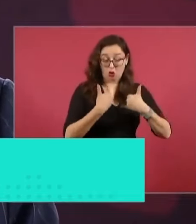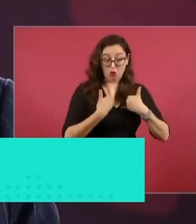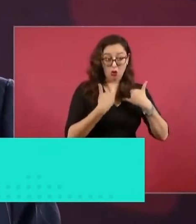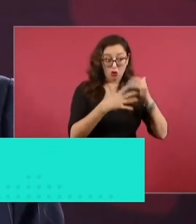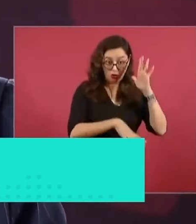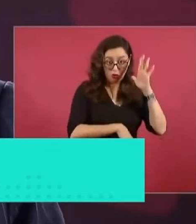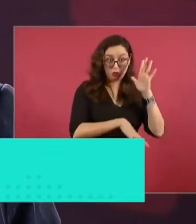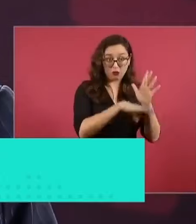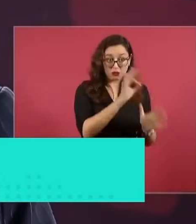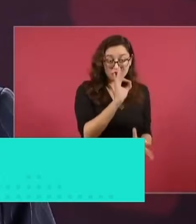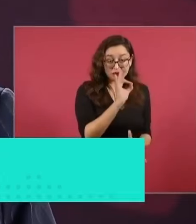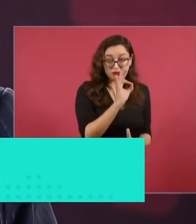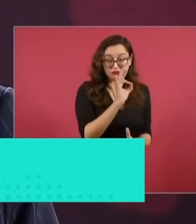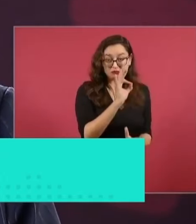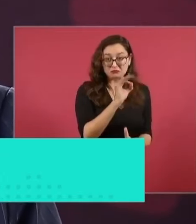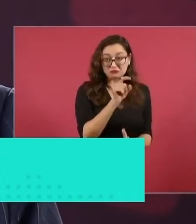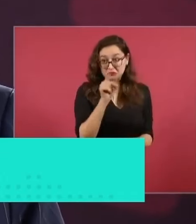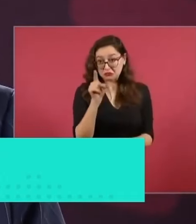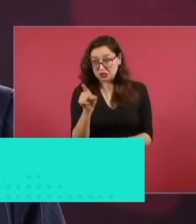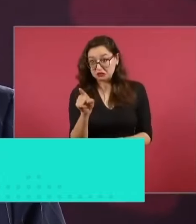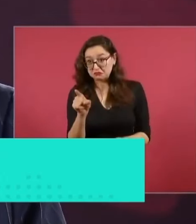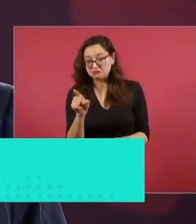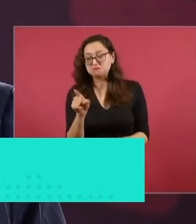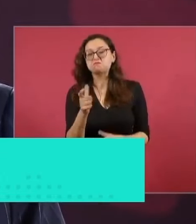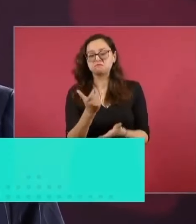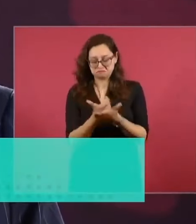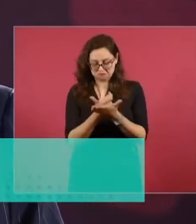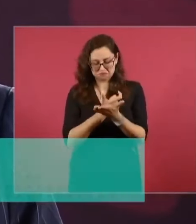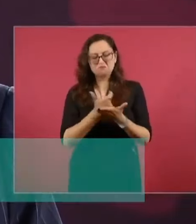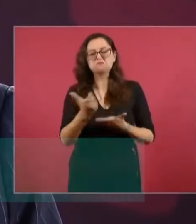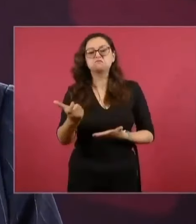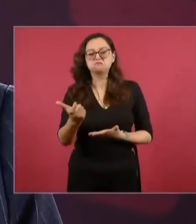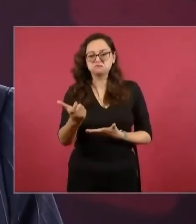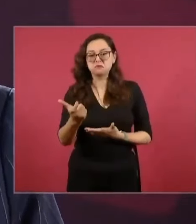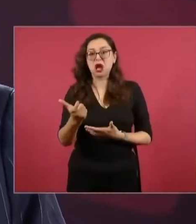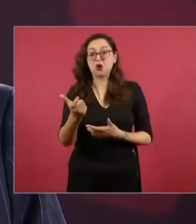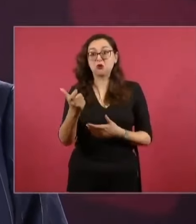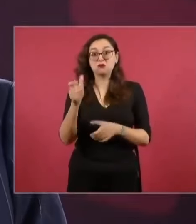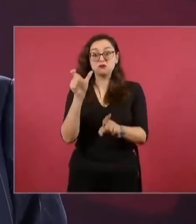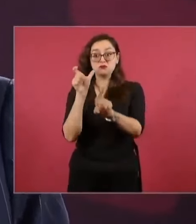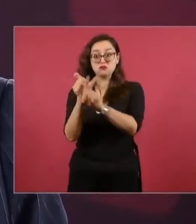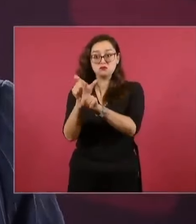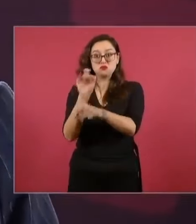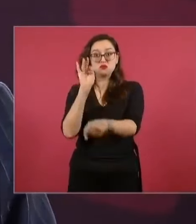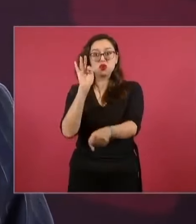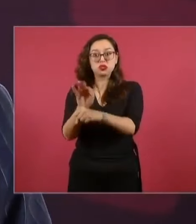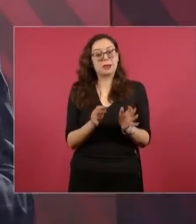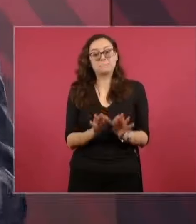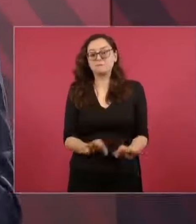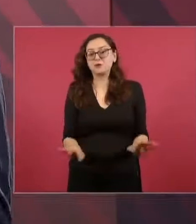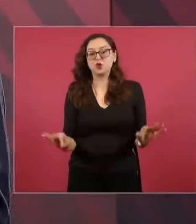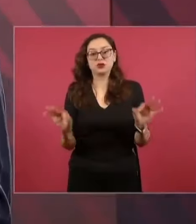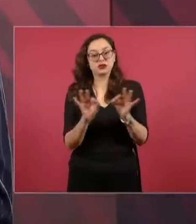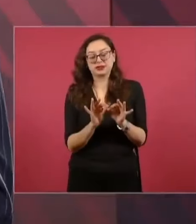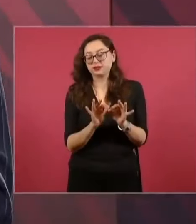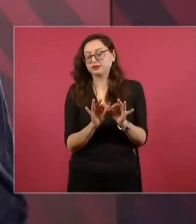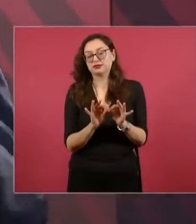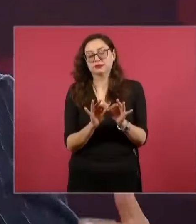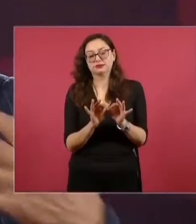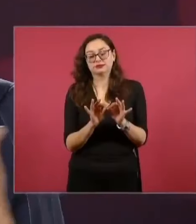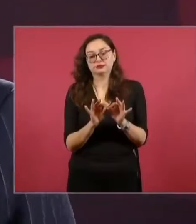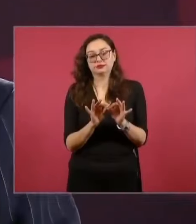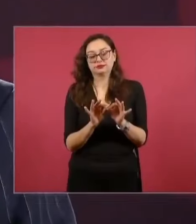el que dé la información va a tener recompensa, protección, nuestro reconocimiento.